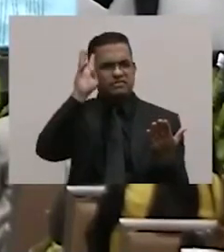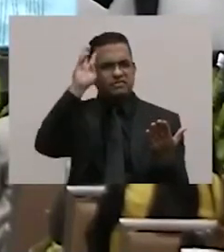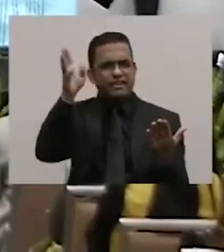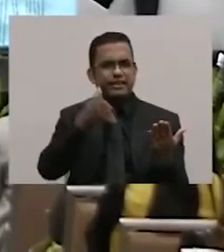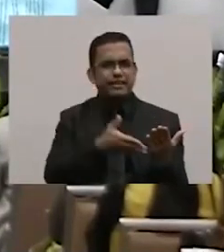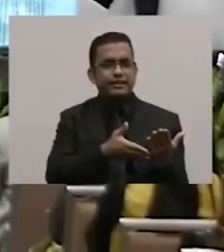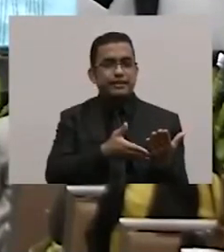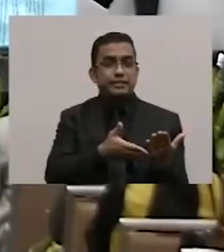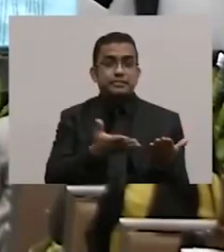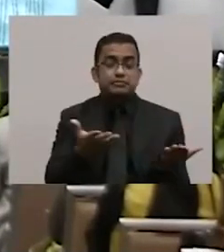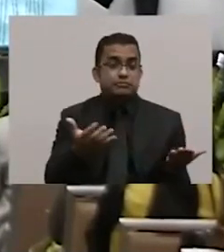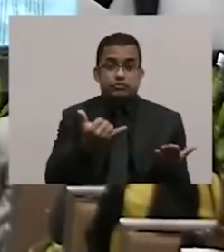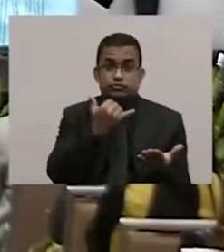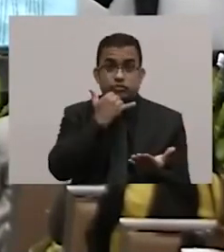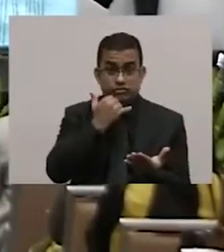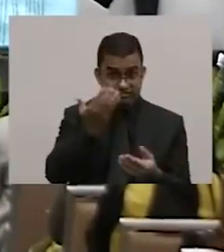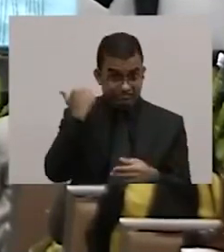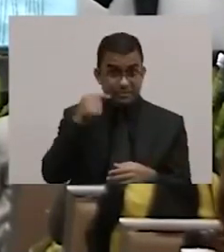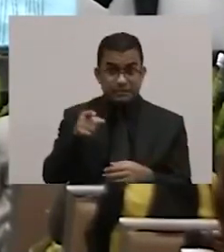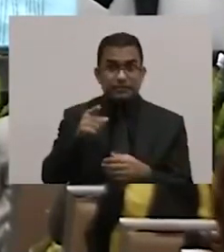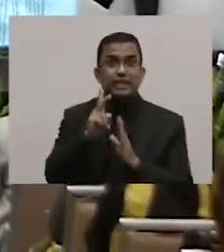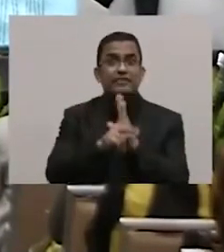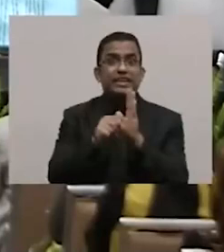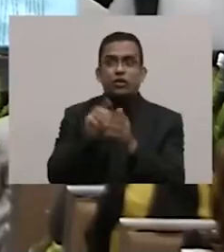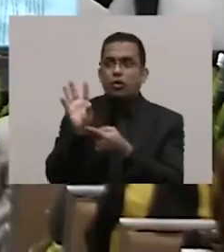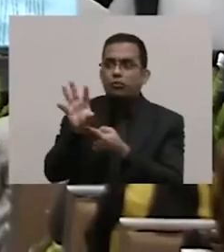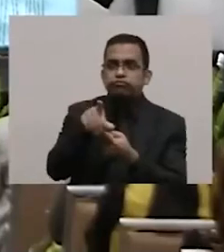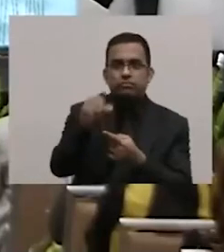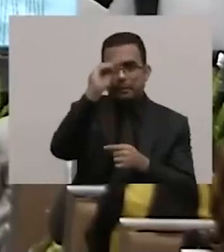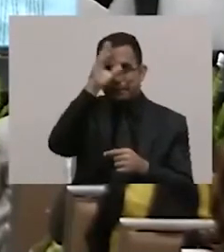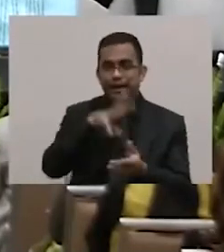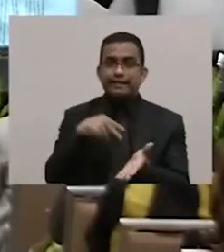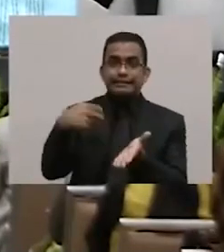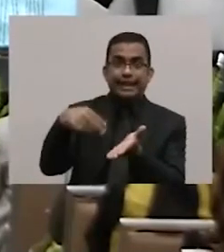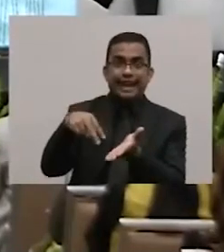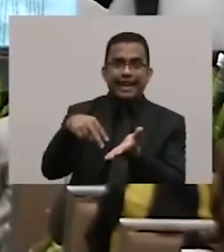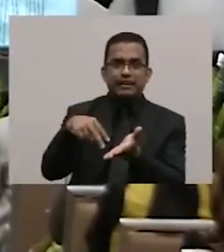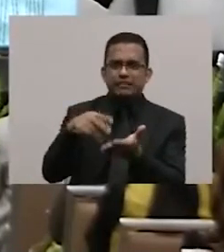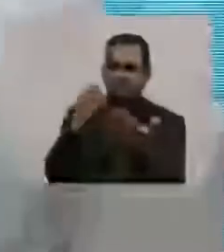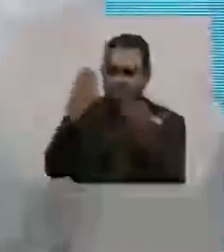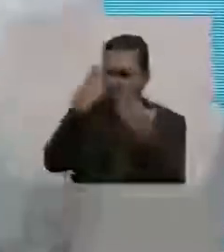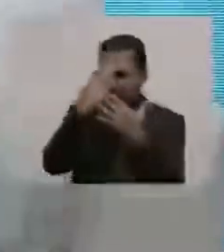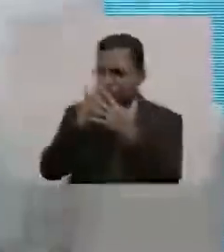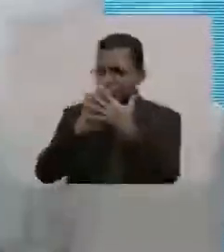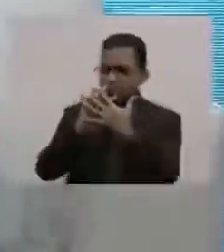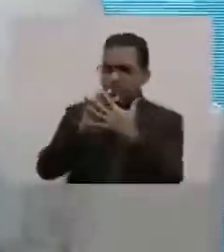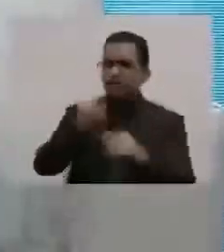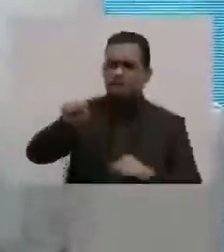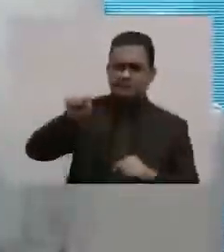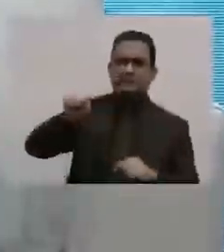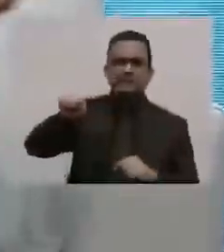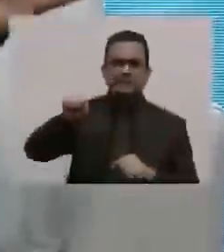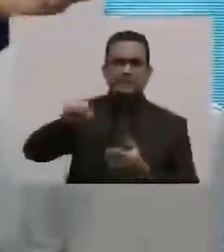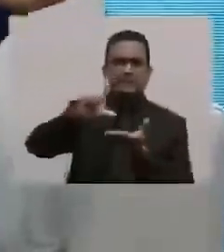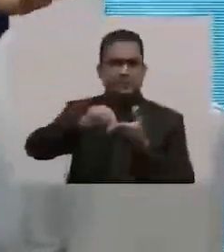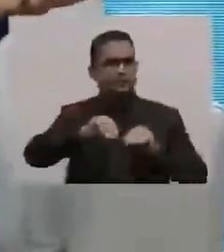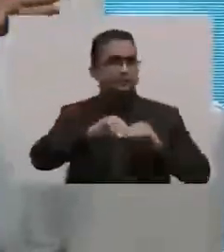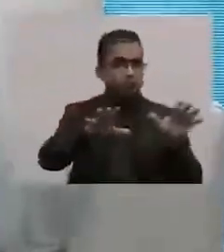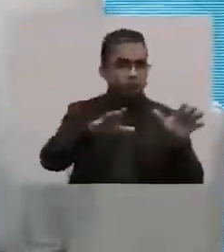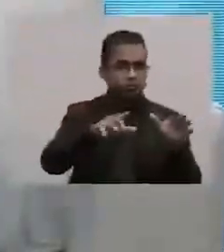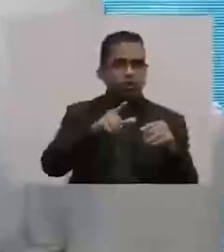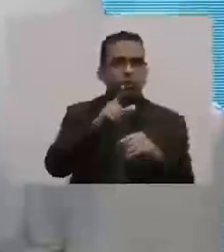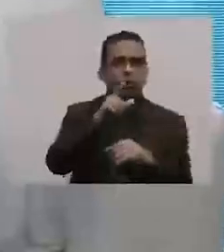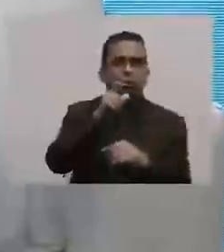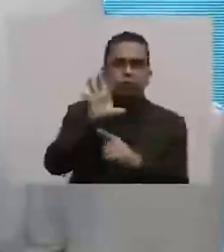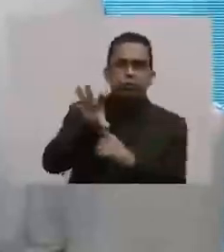Subieron hasta un video del hombre bailando. Sí. Y claro, se veía oscuro, pero decían que era él. Pero nadie sabe quién lo